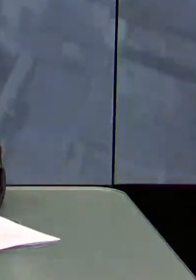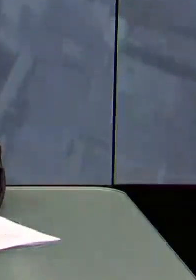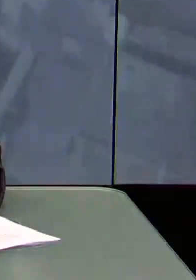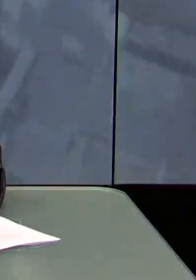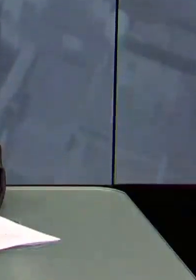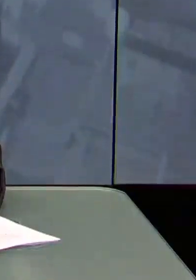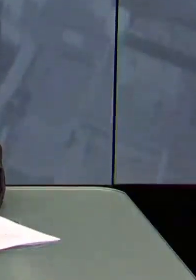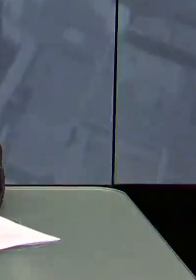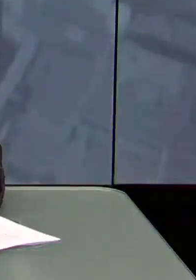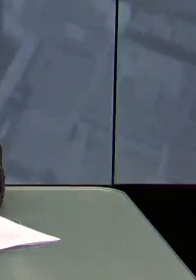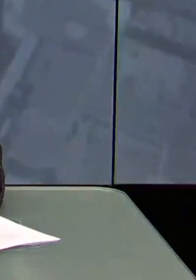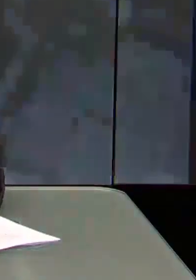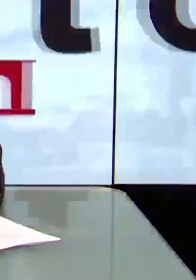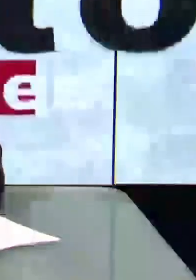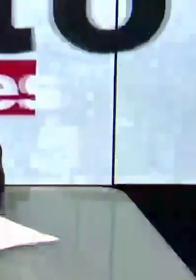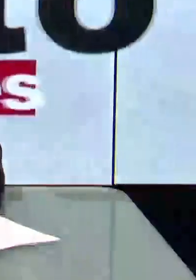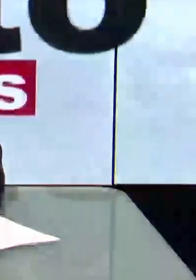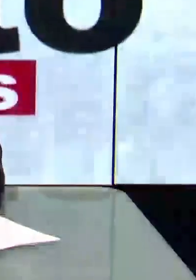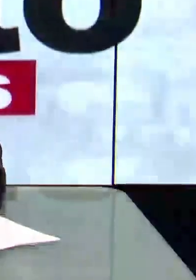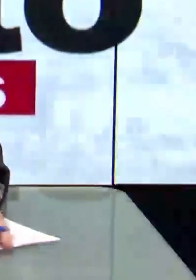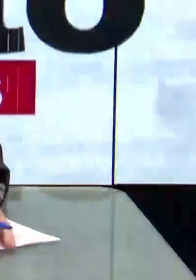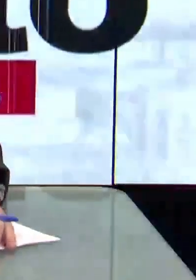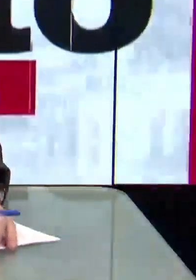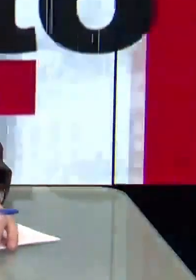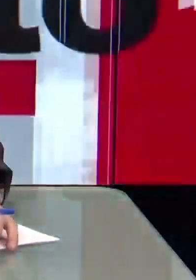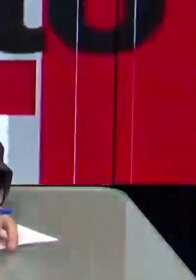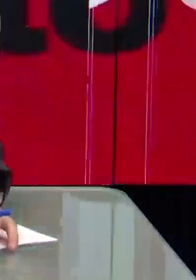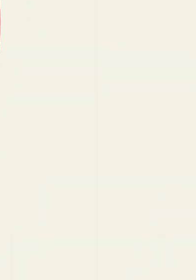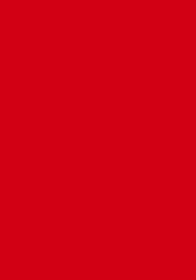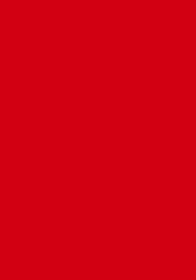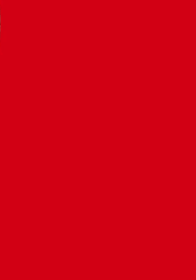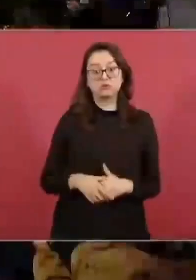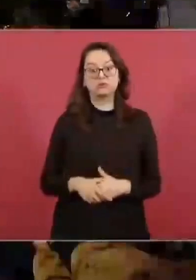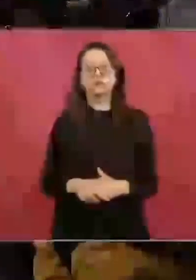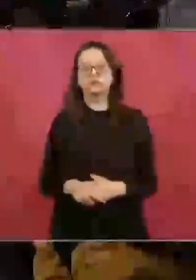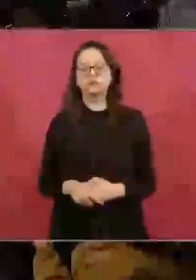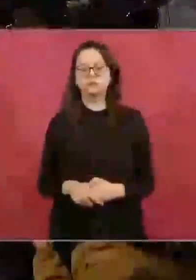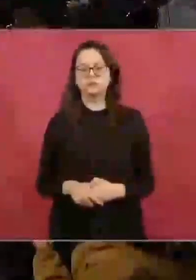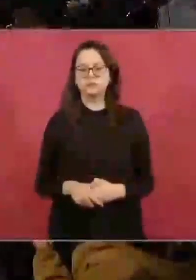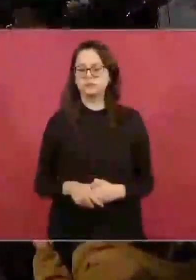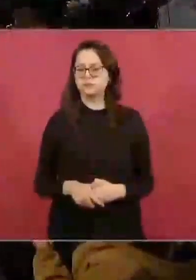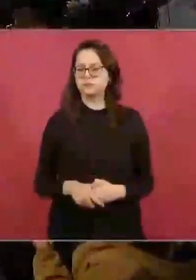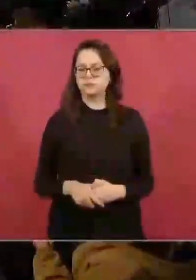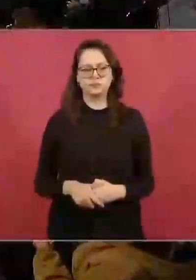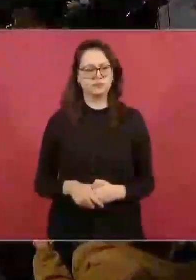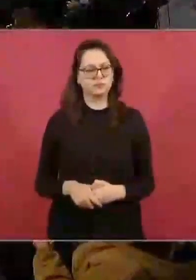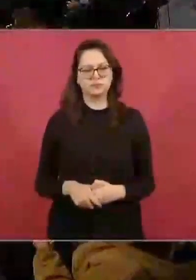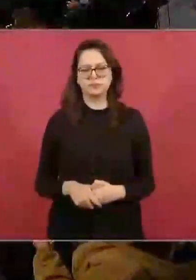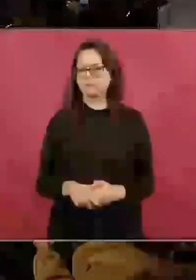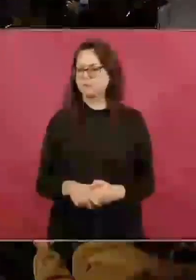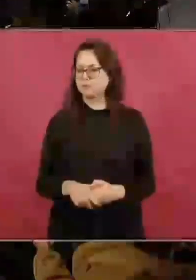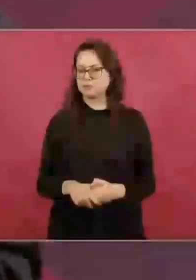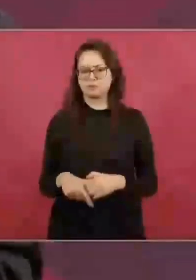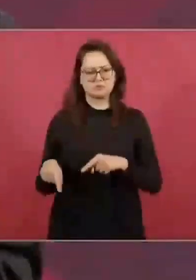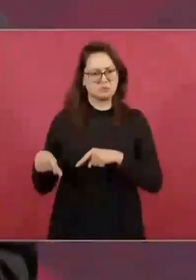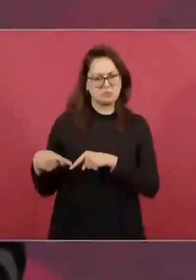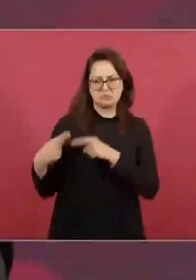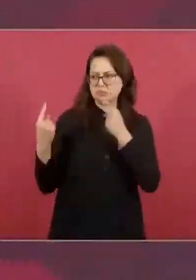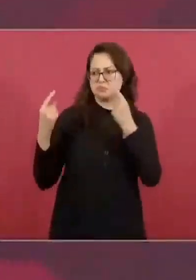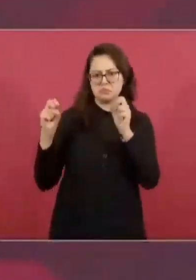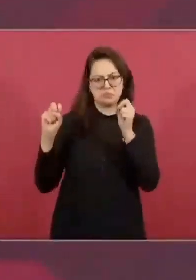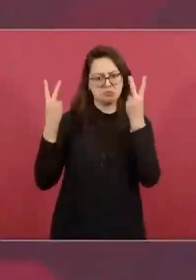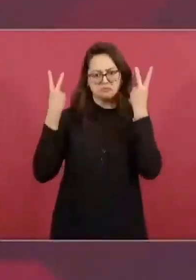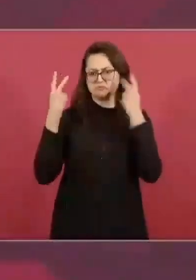relaciones diplomáticas para ayudar al pueblo argentino. Nosotros no vamos a romper